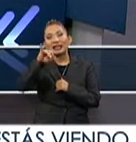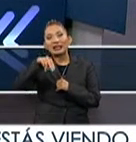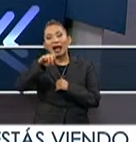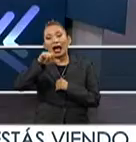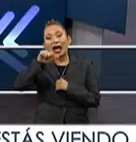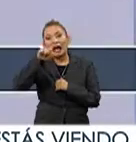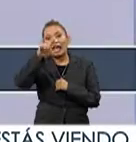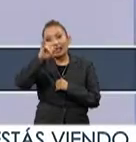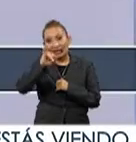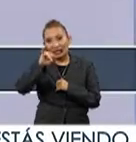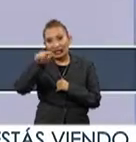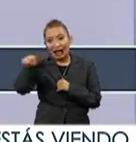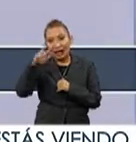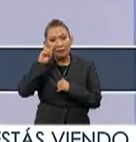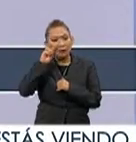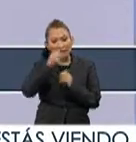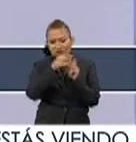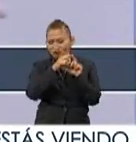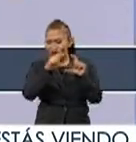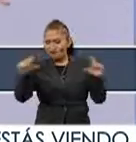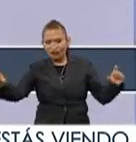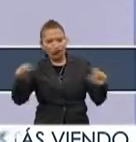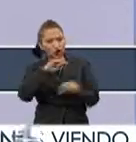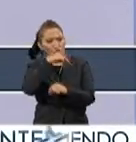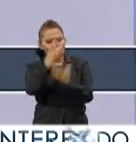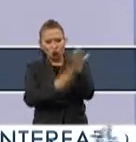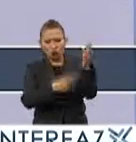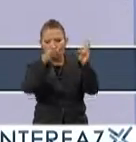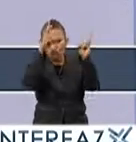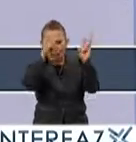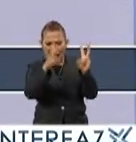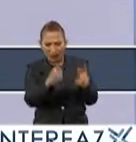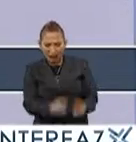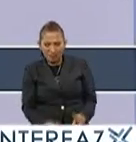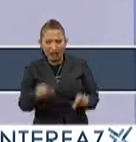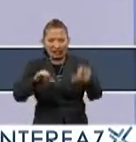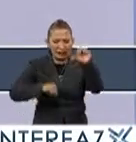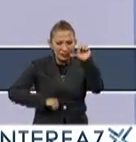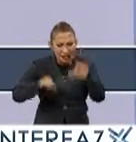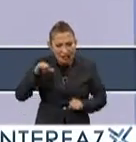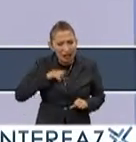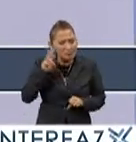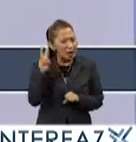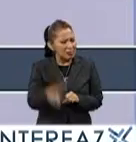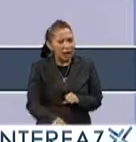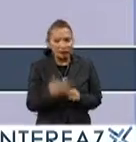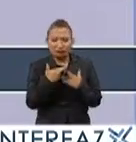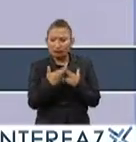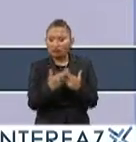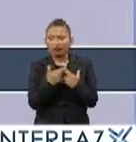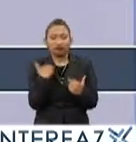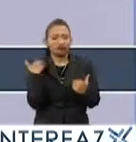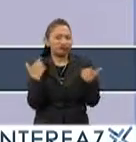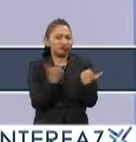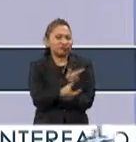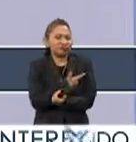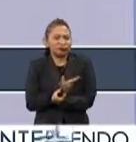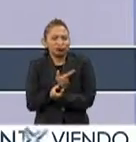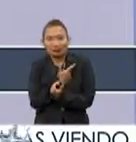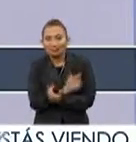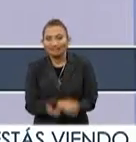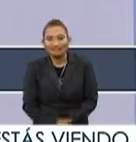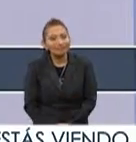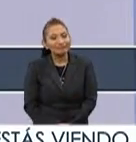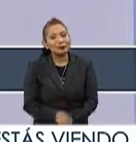www.go.mx/Inali, y entonces ahí van a tener toda la programación que verdaderamente va a ser un gozo, y va a ser un gozo